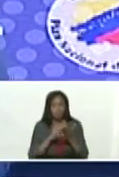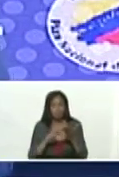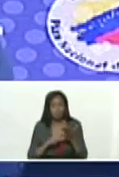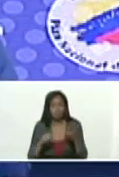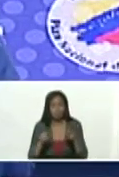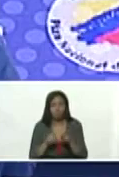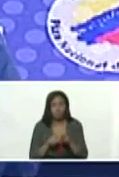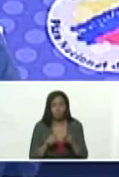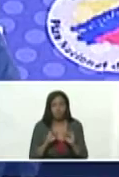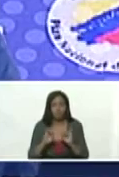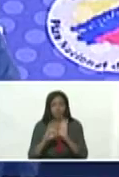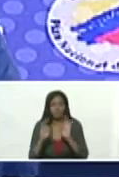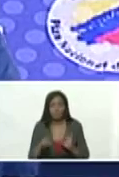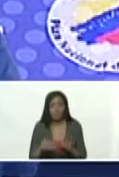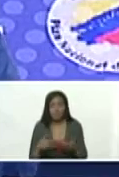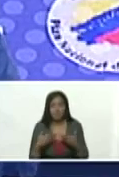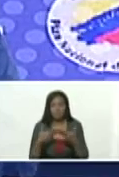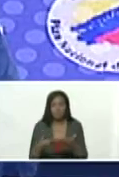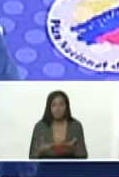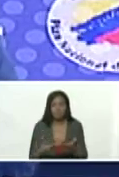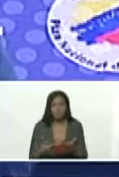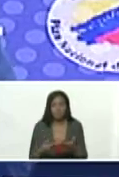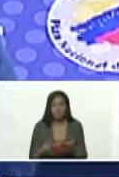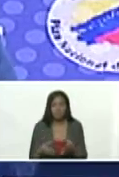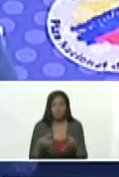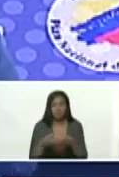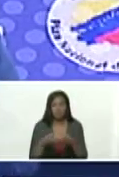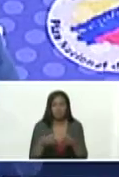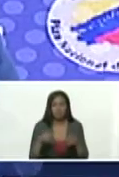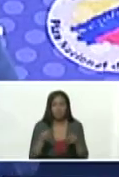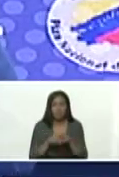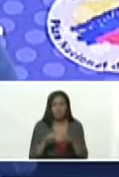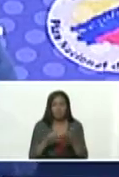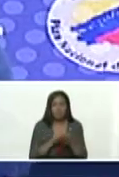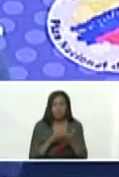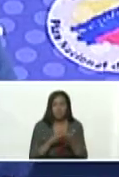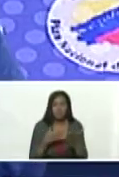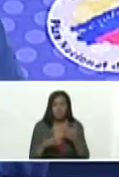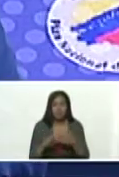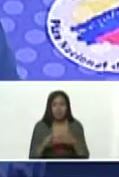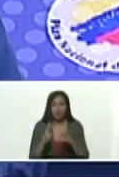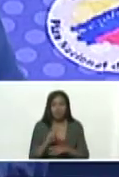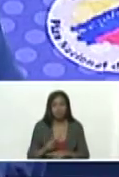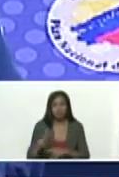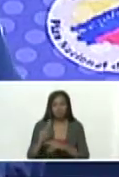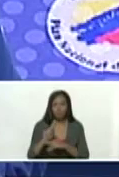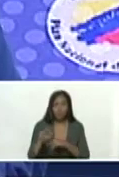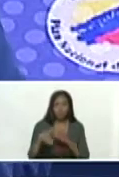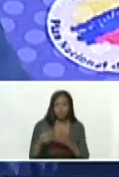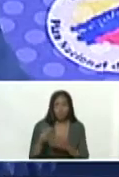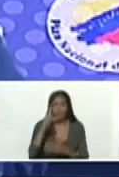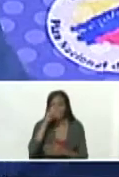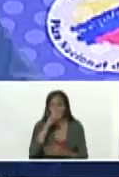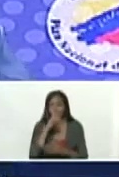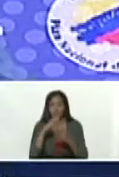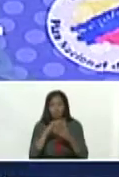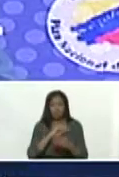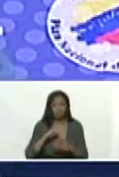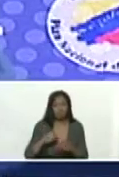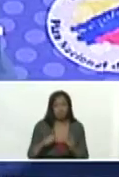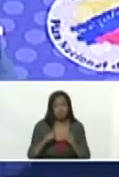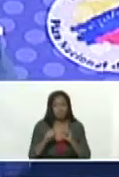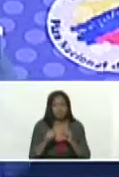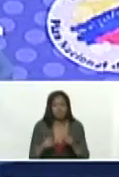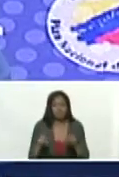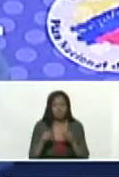al estudio, y le entrega la colección de libros que va a utilizar en cada año. Nosotros tenemos que mantener